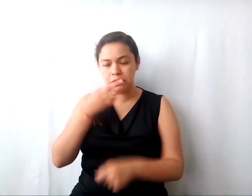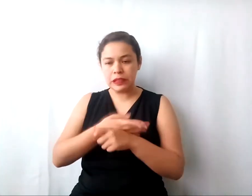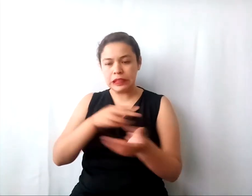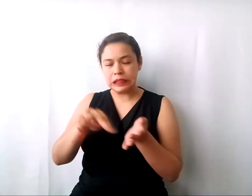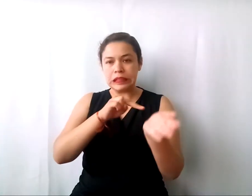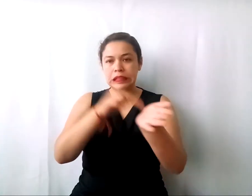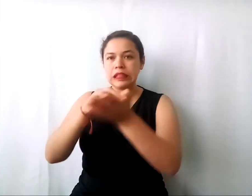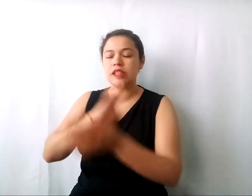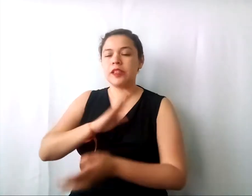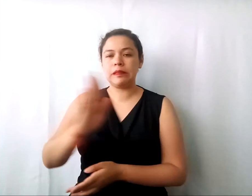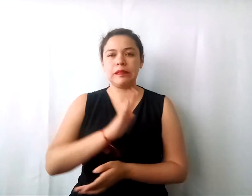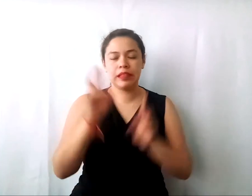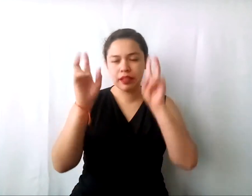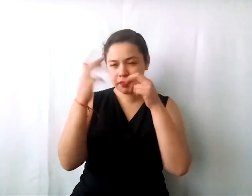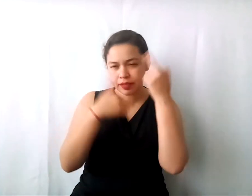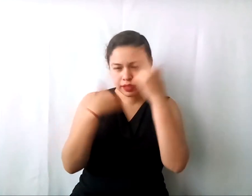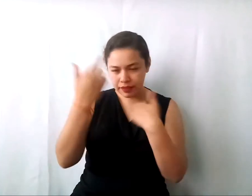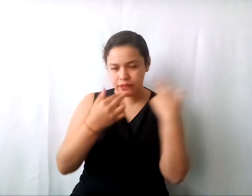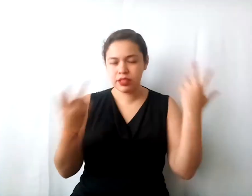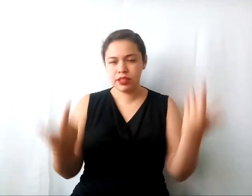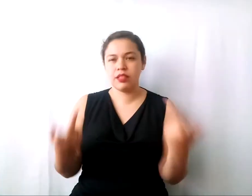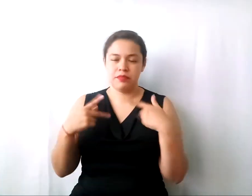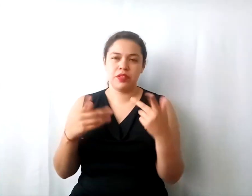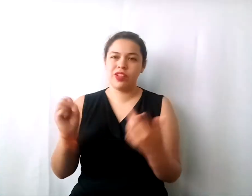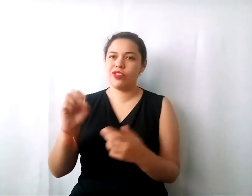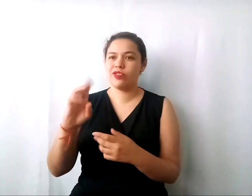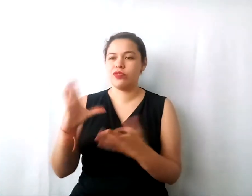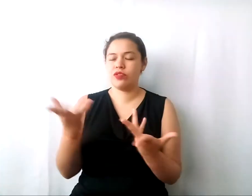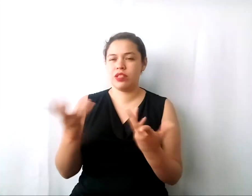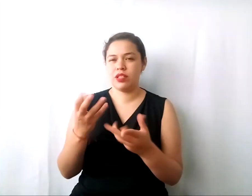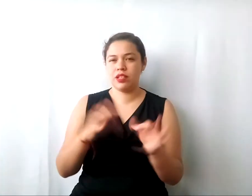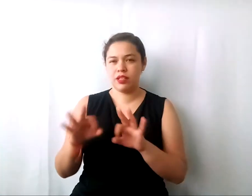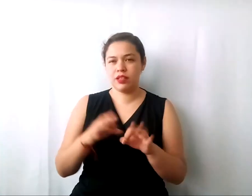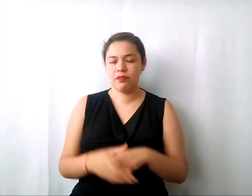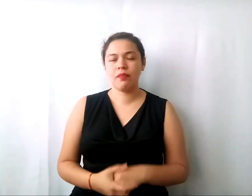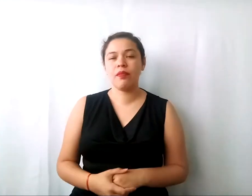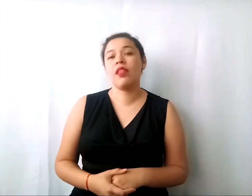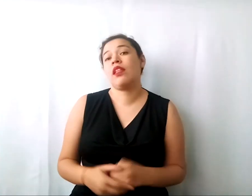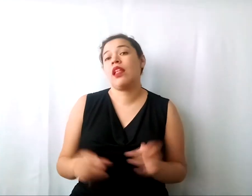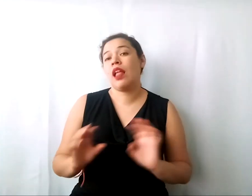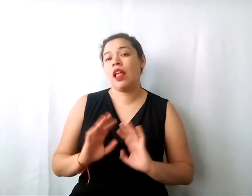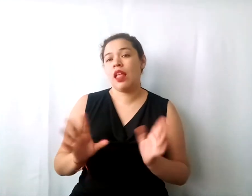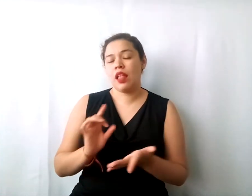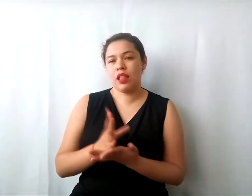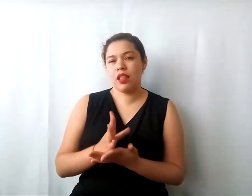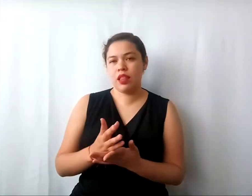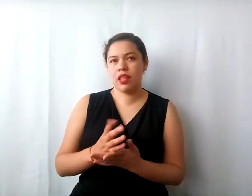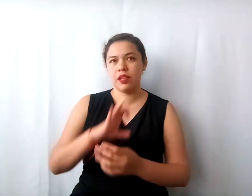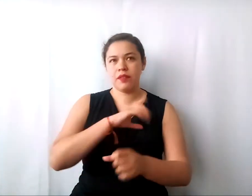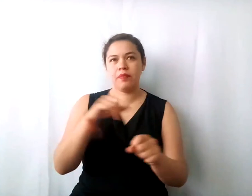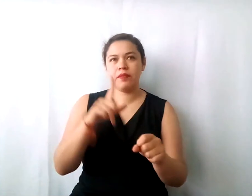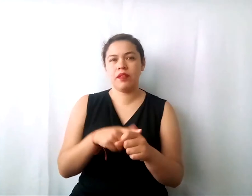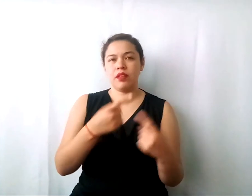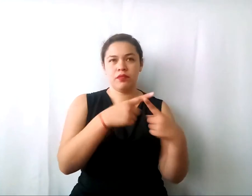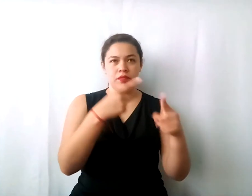ahí sí es muy claro, ¿no? ¿Quiénes hacen el trabajo? Pues los socios, ok. Solamente en esos casos, digamos, especiales. En todos los